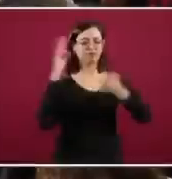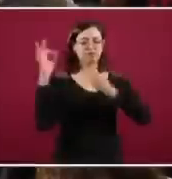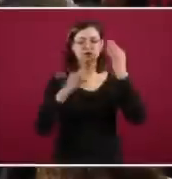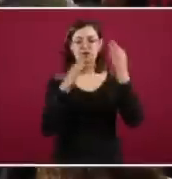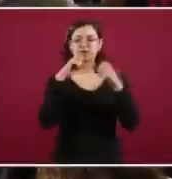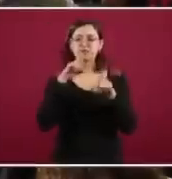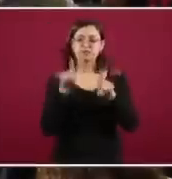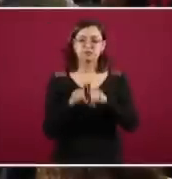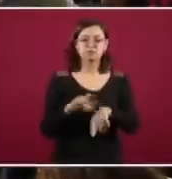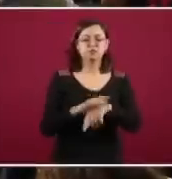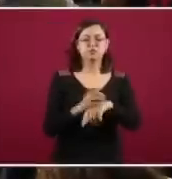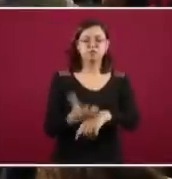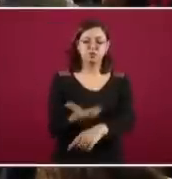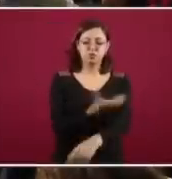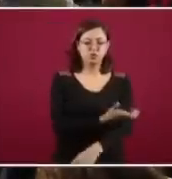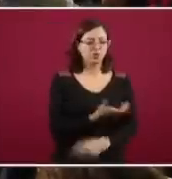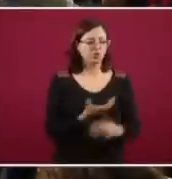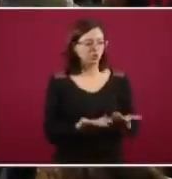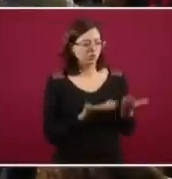a mis compañeras